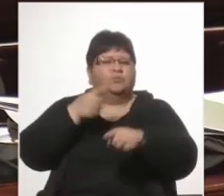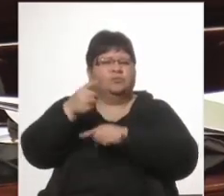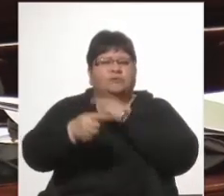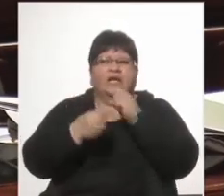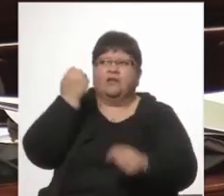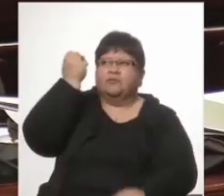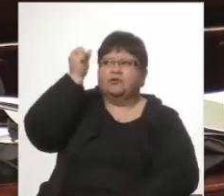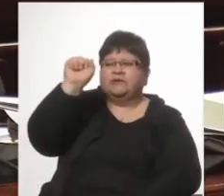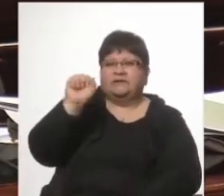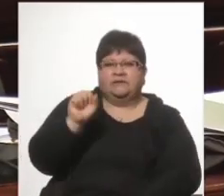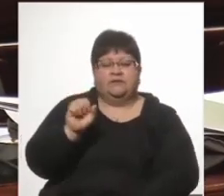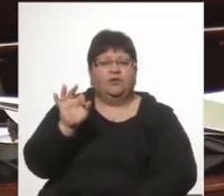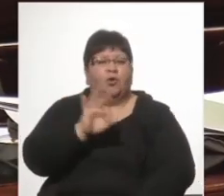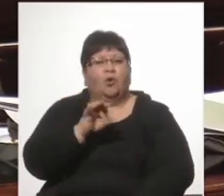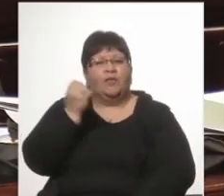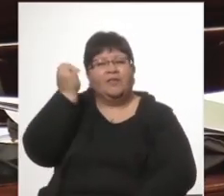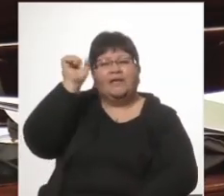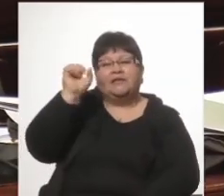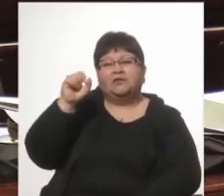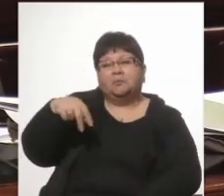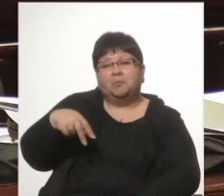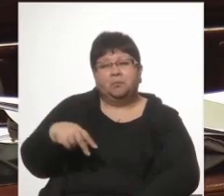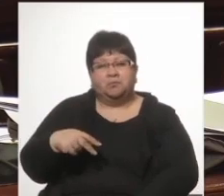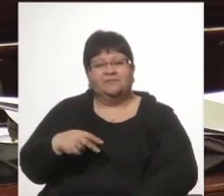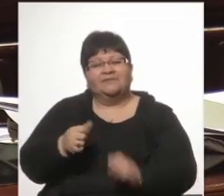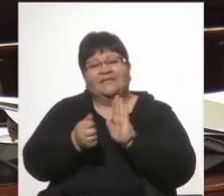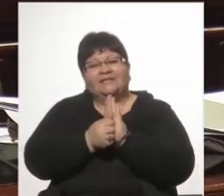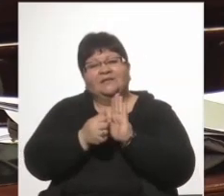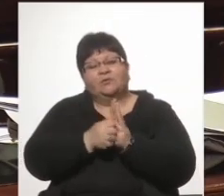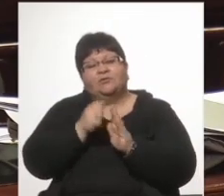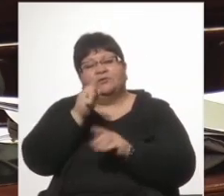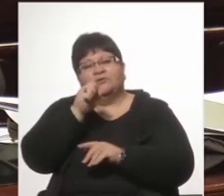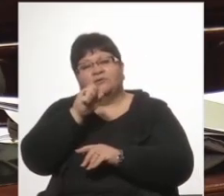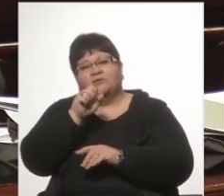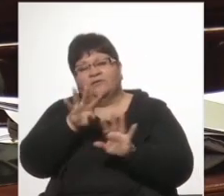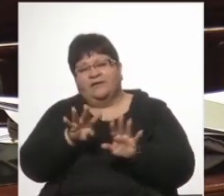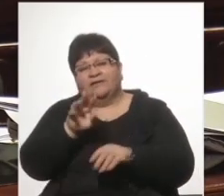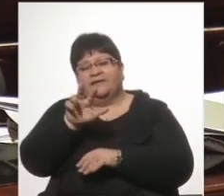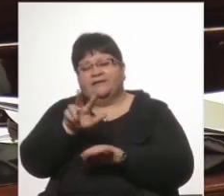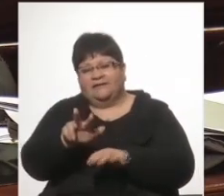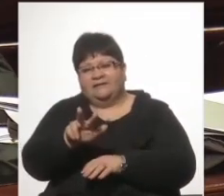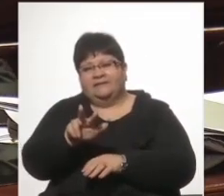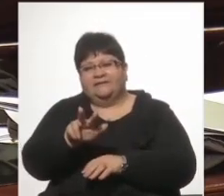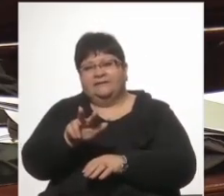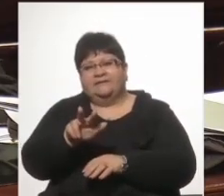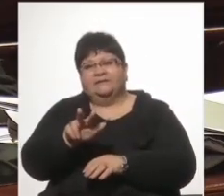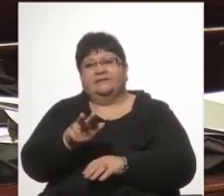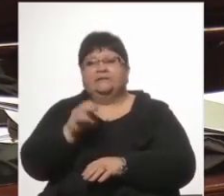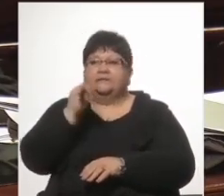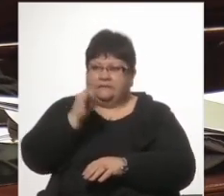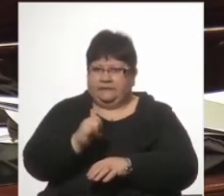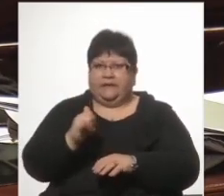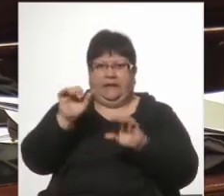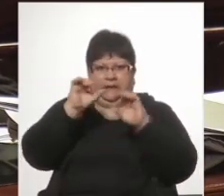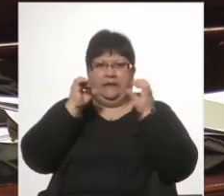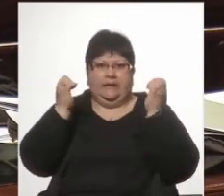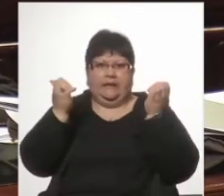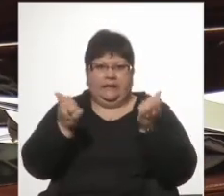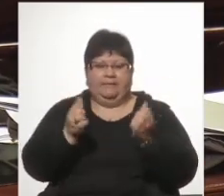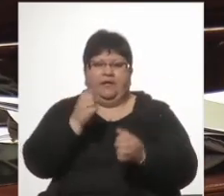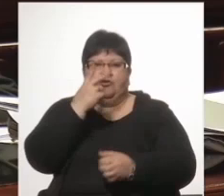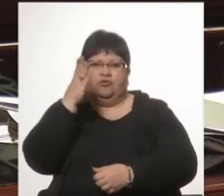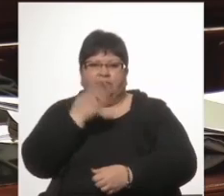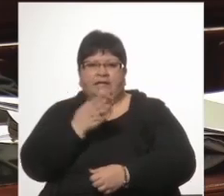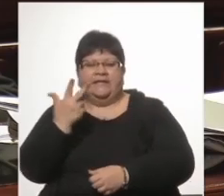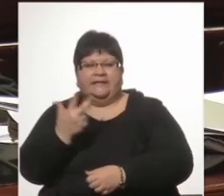aun por delitos comunes que no sean de los detallados en el artículo 93, sino ante su respectiva Cámara, la cual por 2/3 de votos